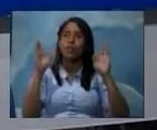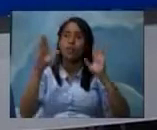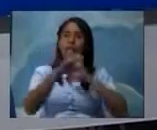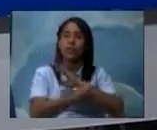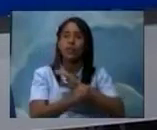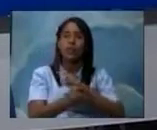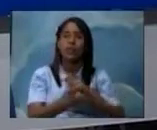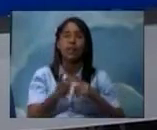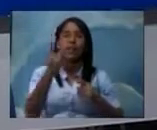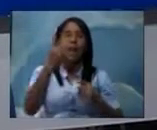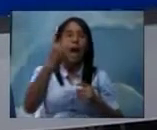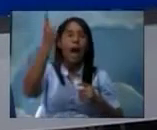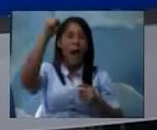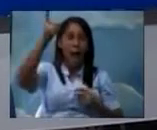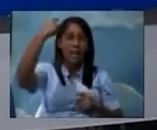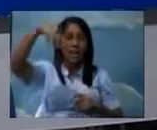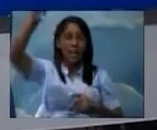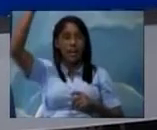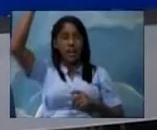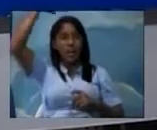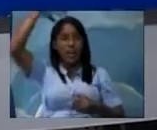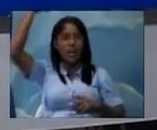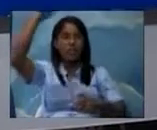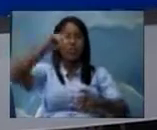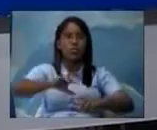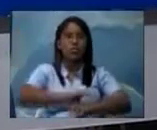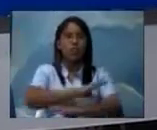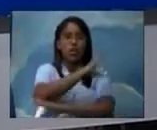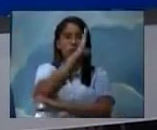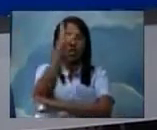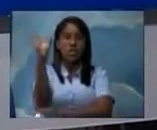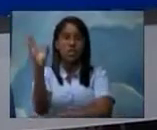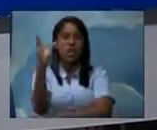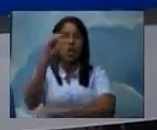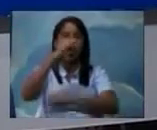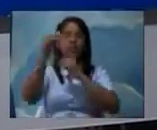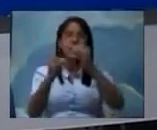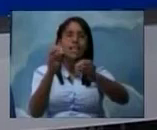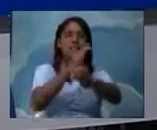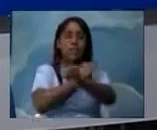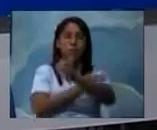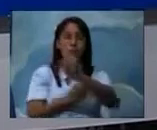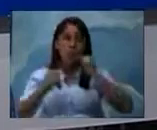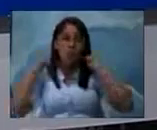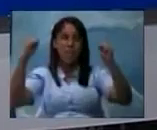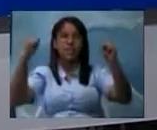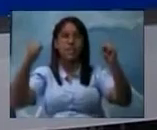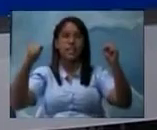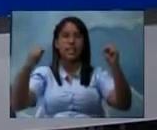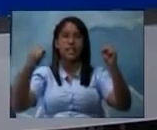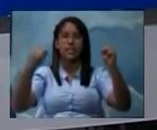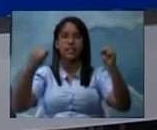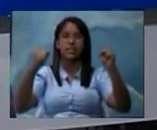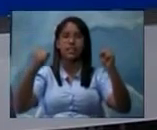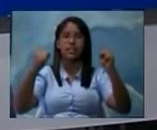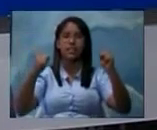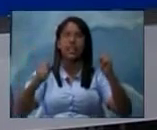lo arrebata otra vez al reino de los cielos se hace fuerza al reino de los cielos se hace